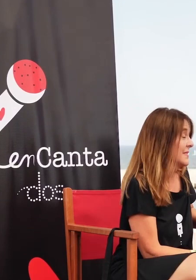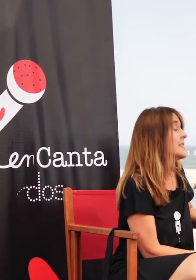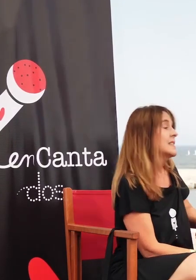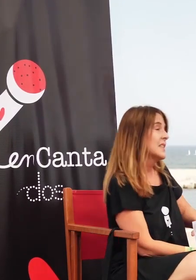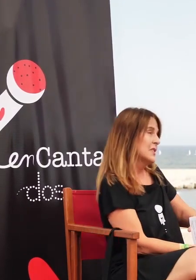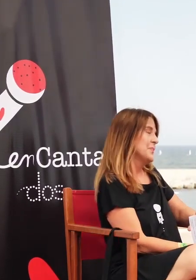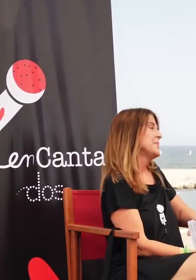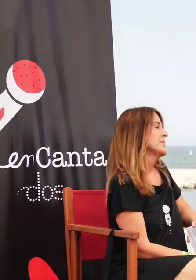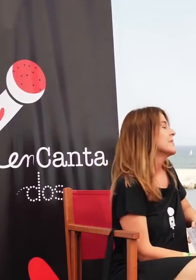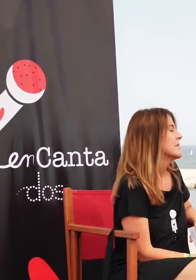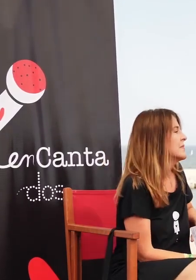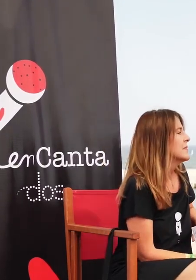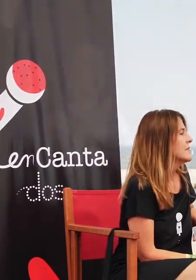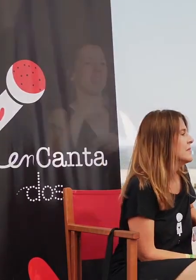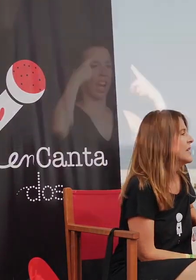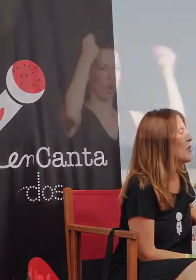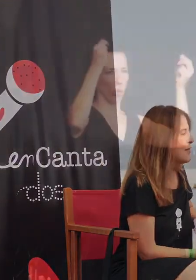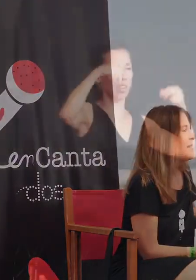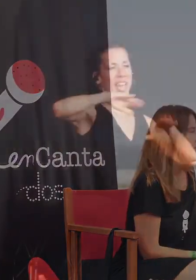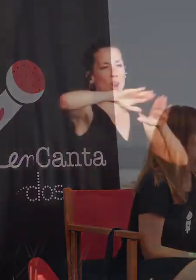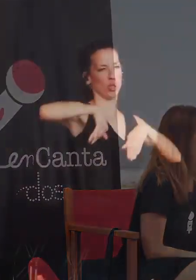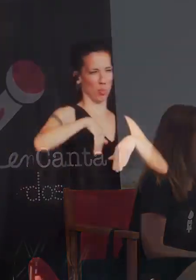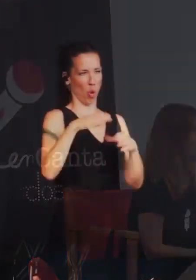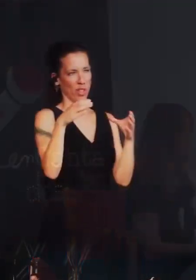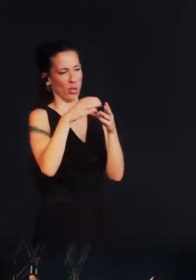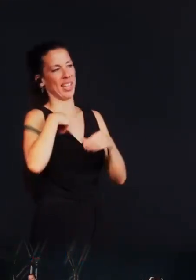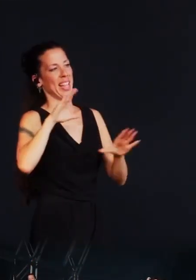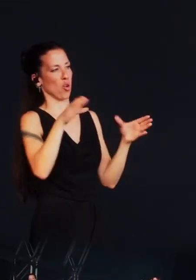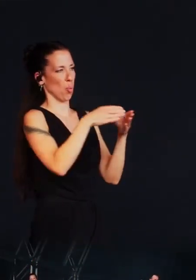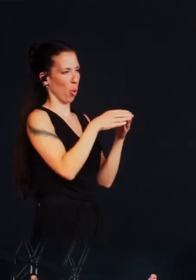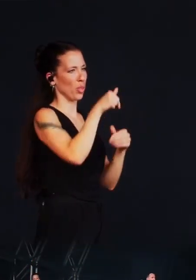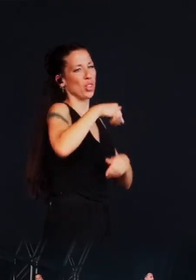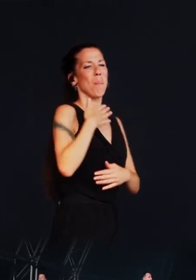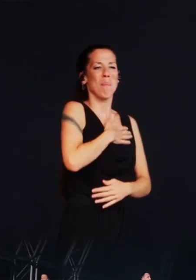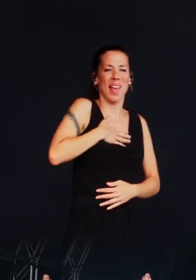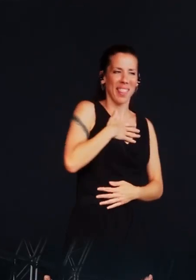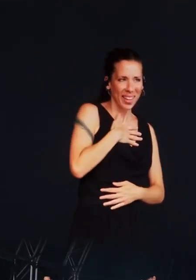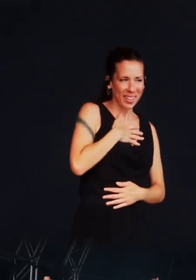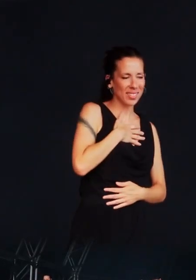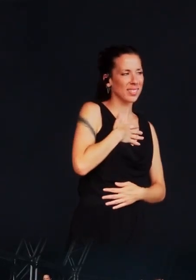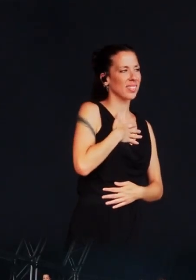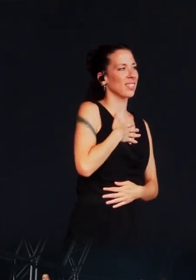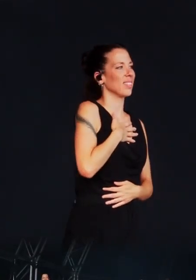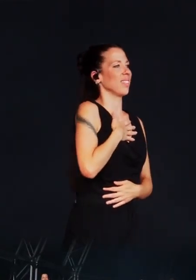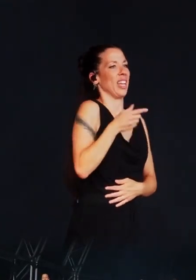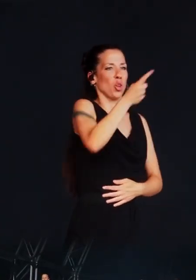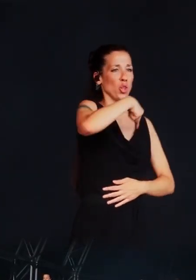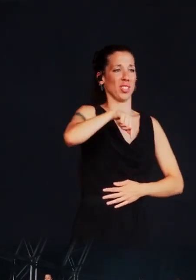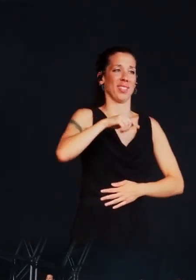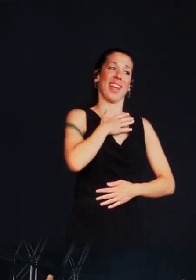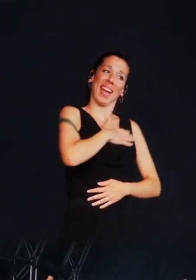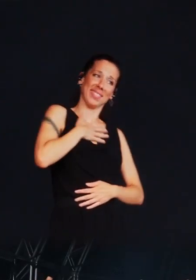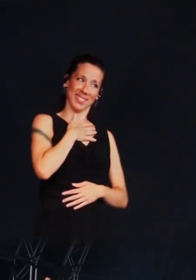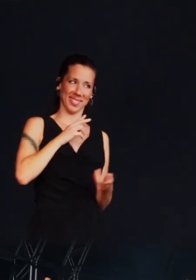manera y invertir tanto tiempo en escritura. Muchísimas gracias. Hoy es un placer contar, estamos encantados,